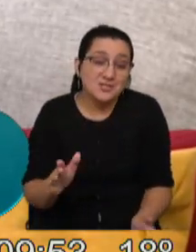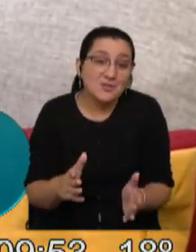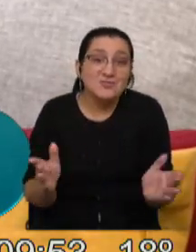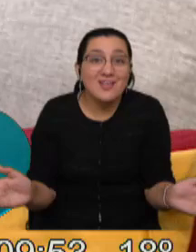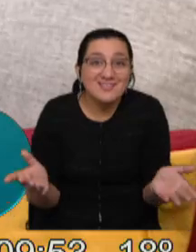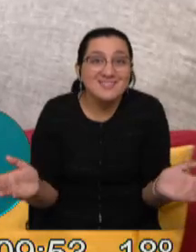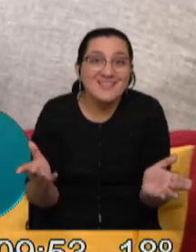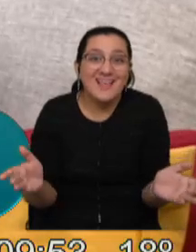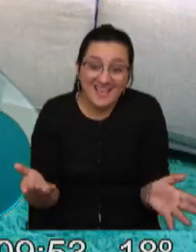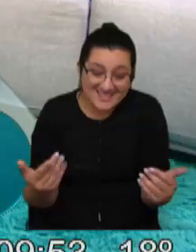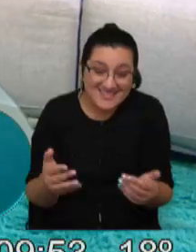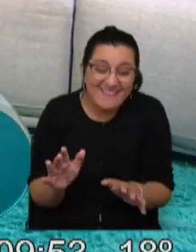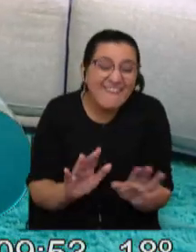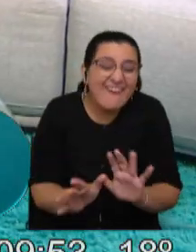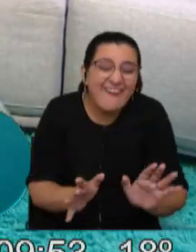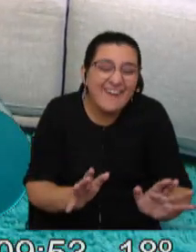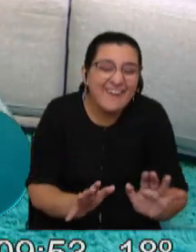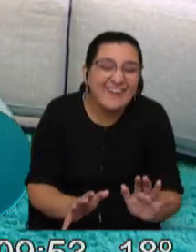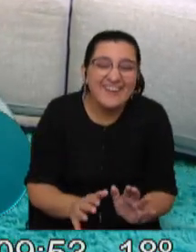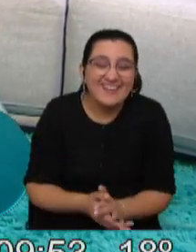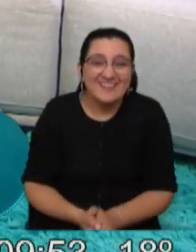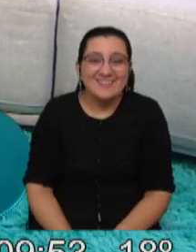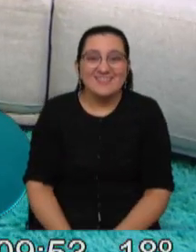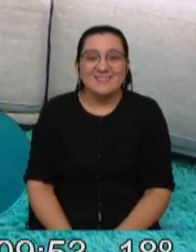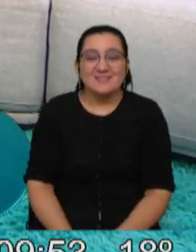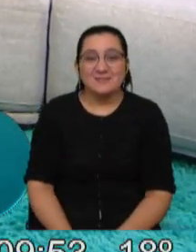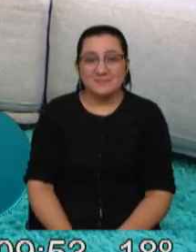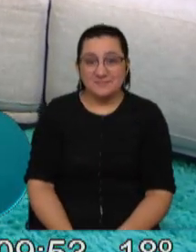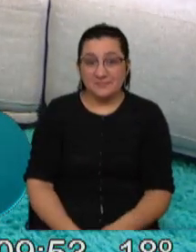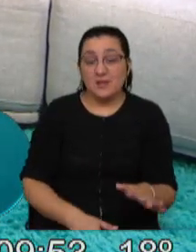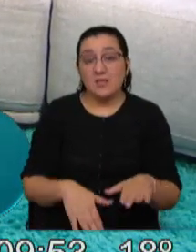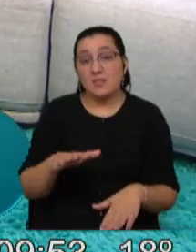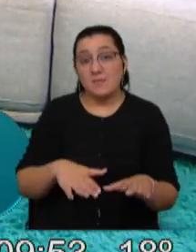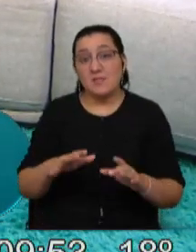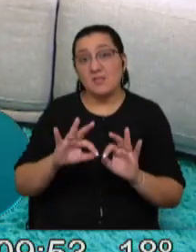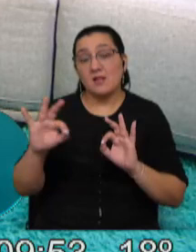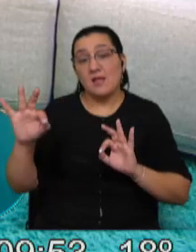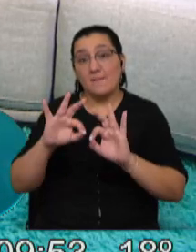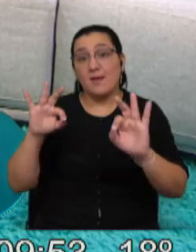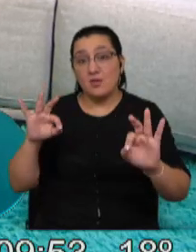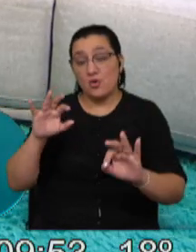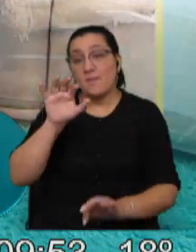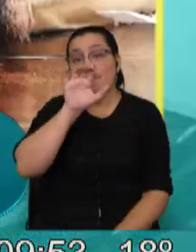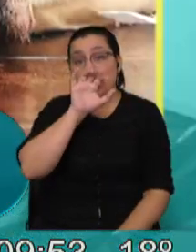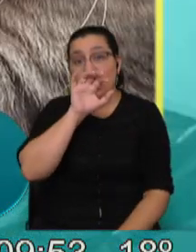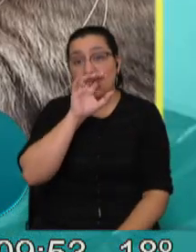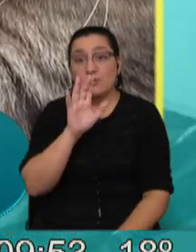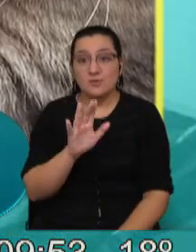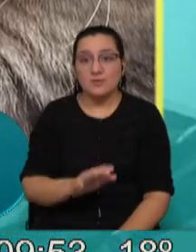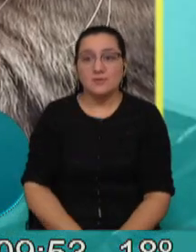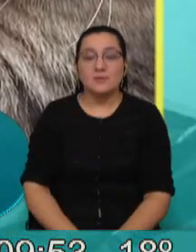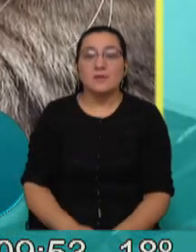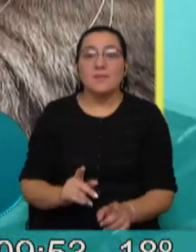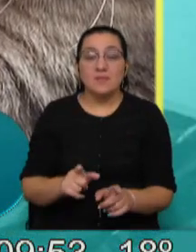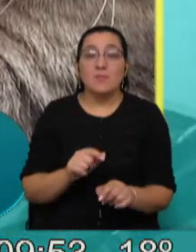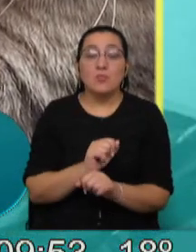el saludo porque nos queda como, a dos cuadras, más o menos, dependiendo del tamaño que va a tener o la raza que va a ser. También eso